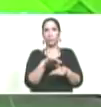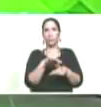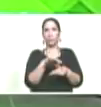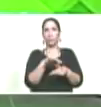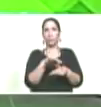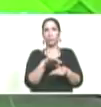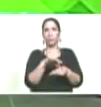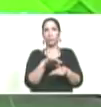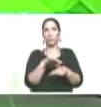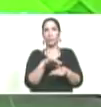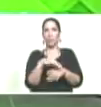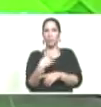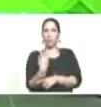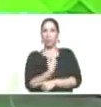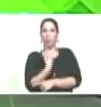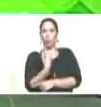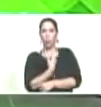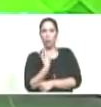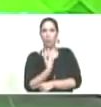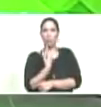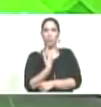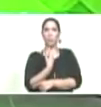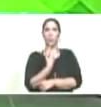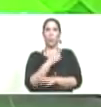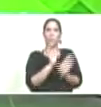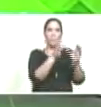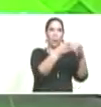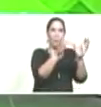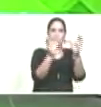del individualismo, del fraccionalismo, ¿no?